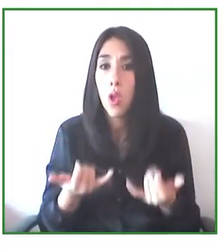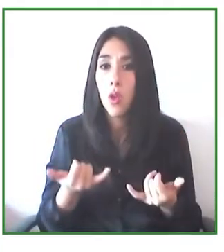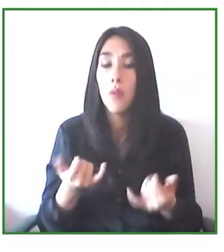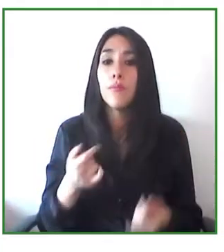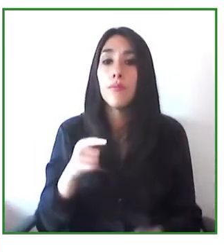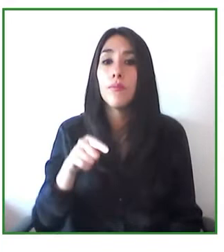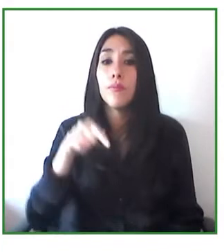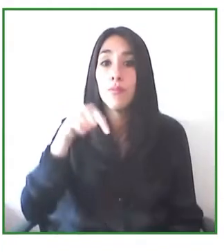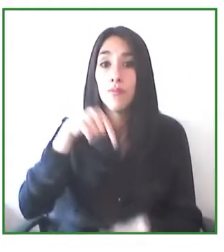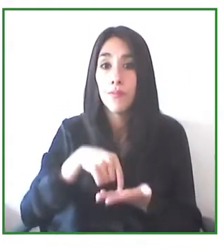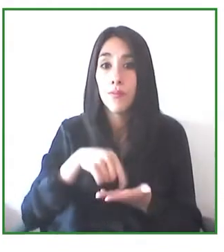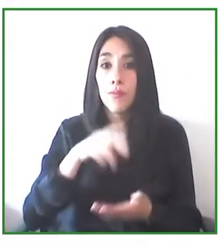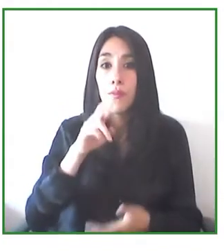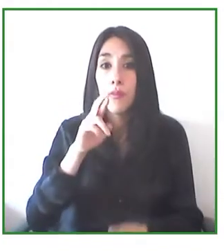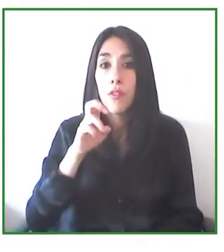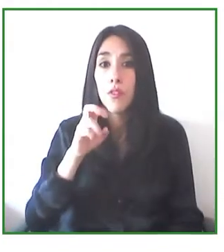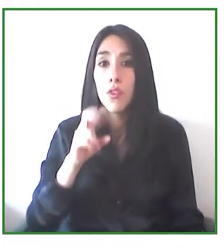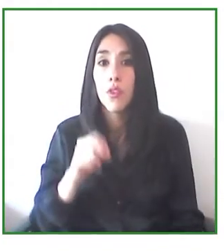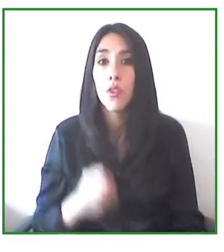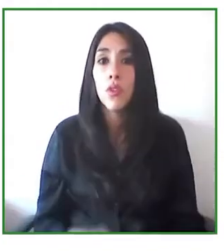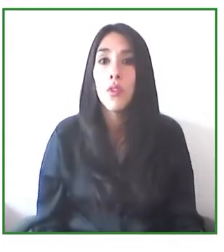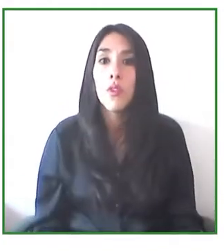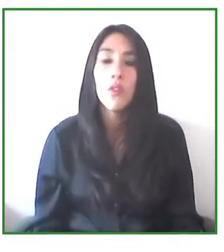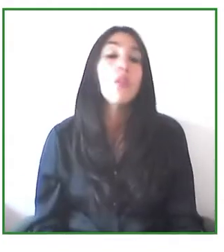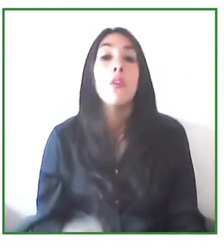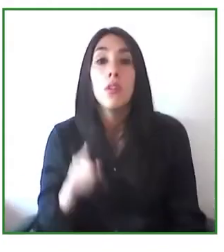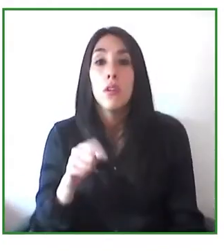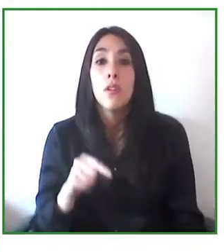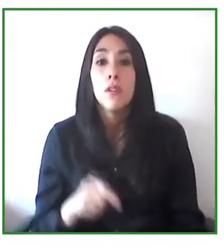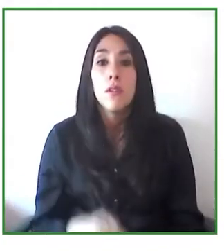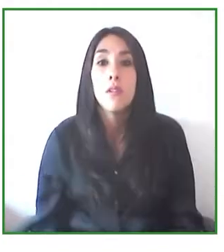y dentro de las entidades públicas y privadas?